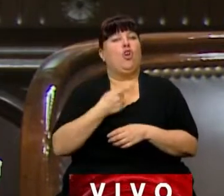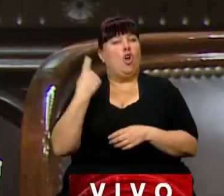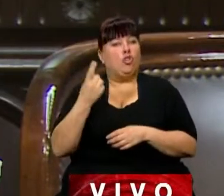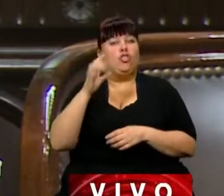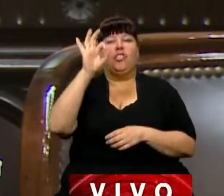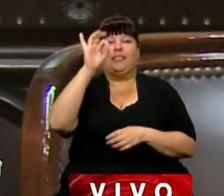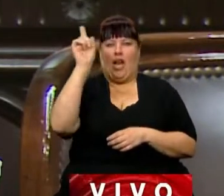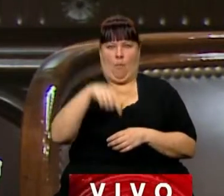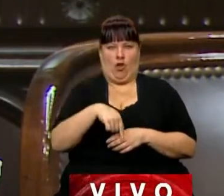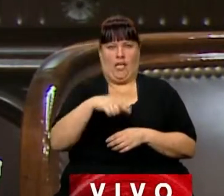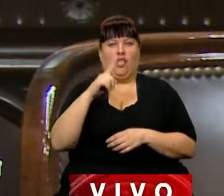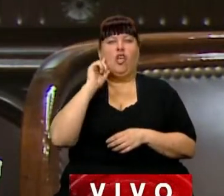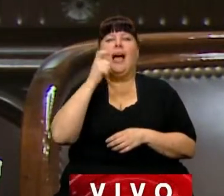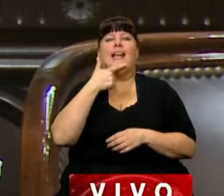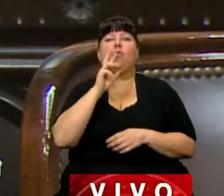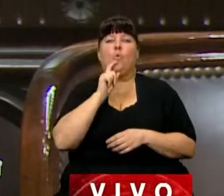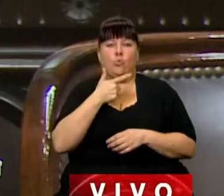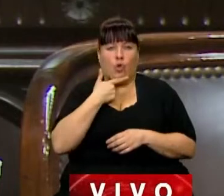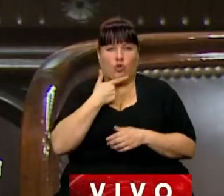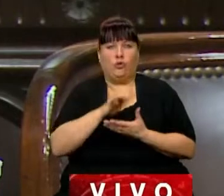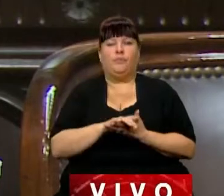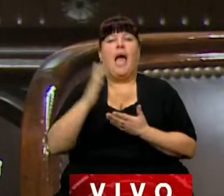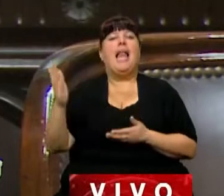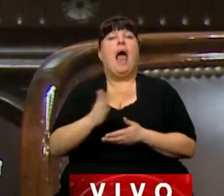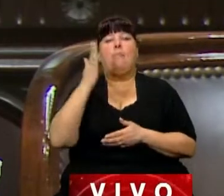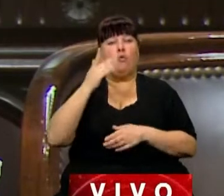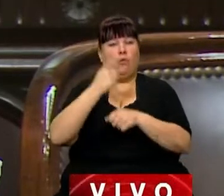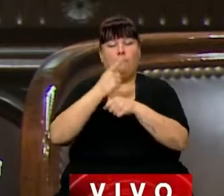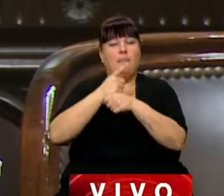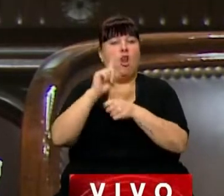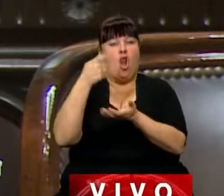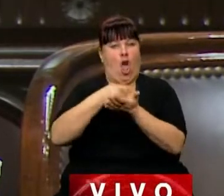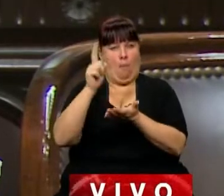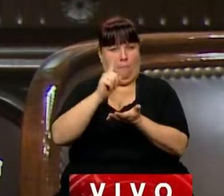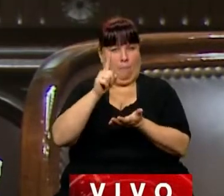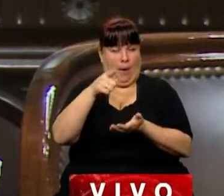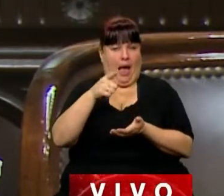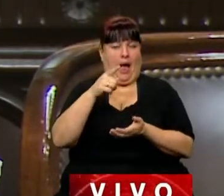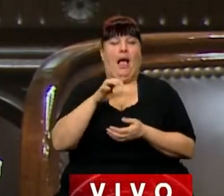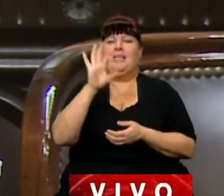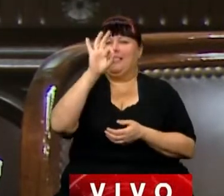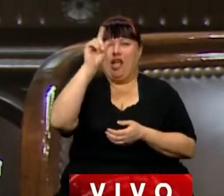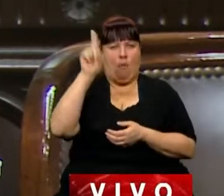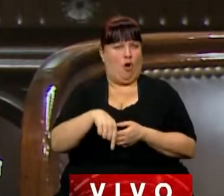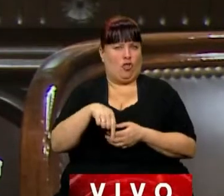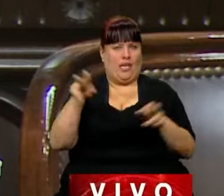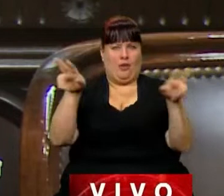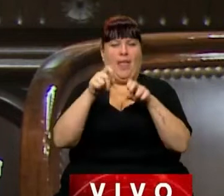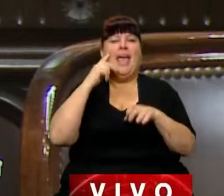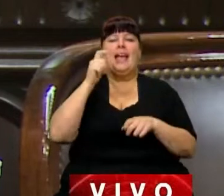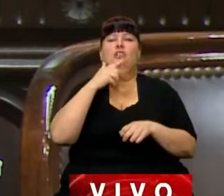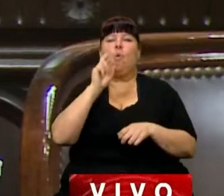el 0% de ingresos brutos. La producción primaria no paga ingresos brutos, el 0% de ingresos brutos.